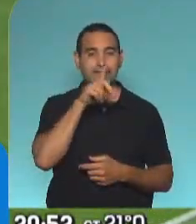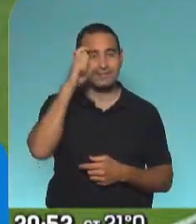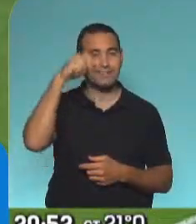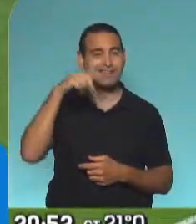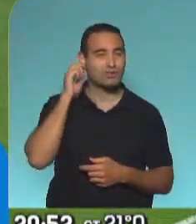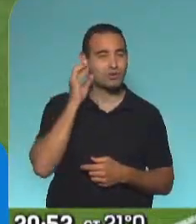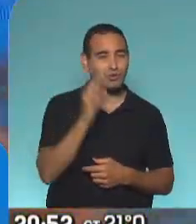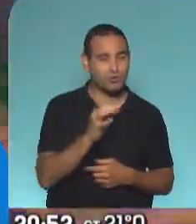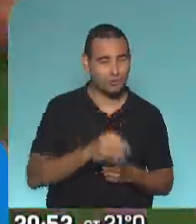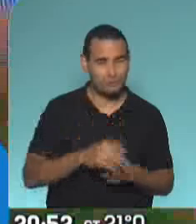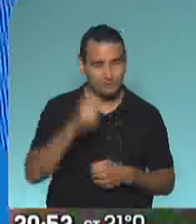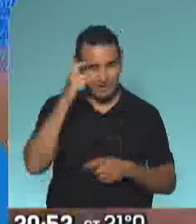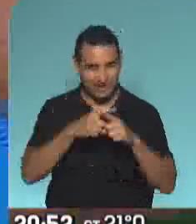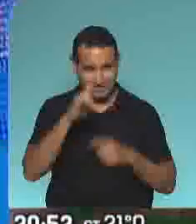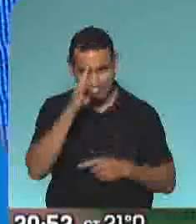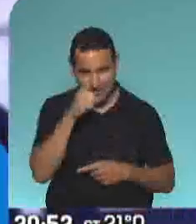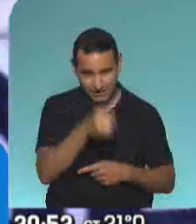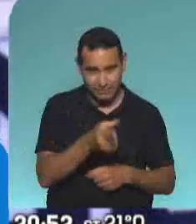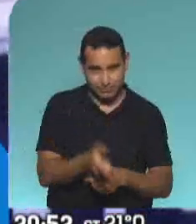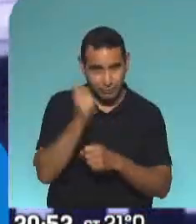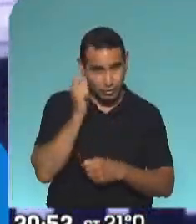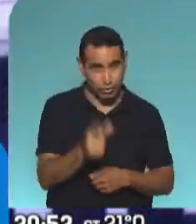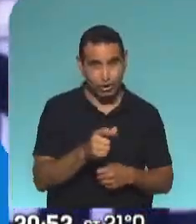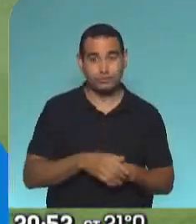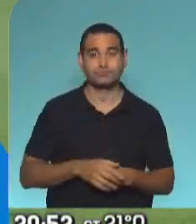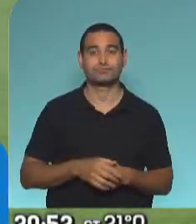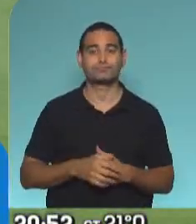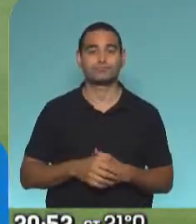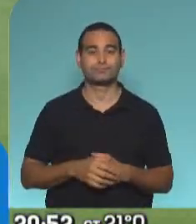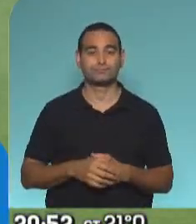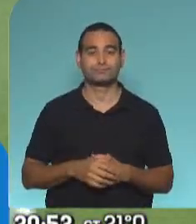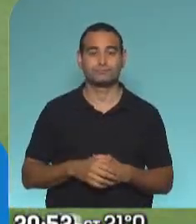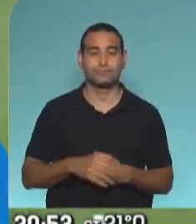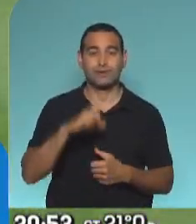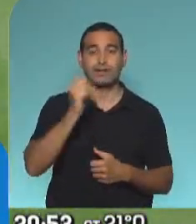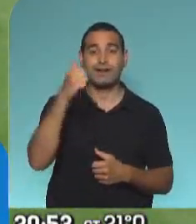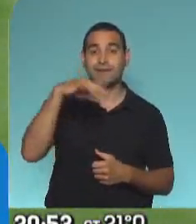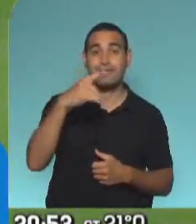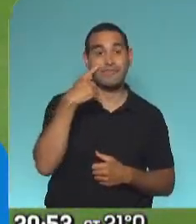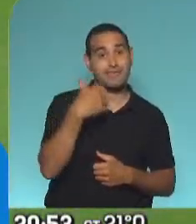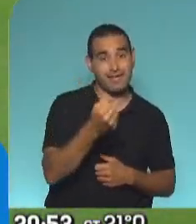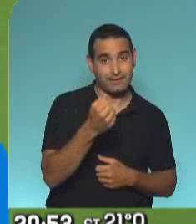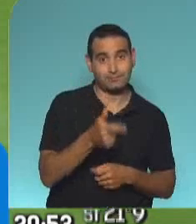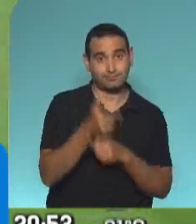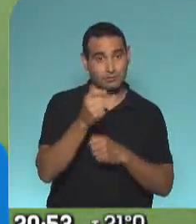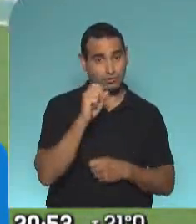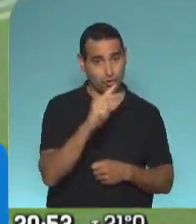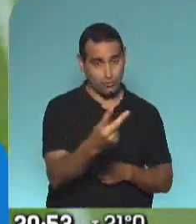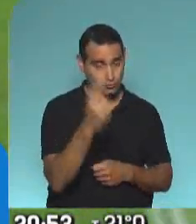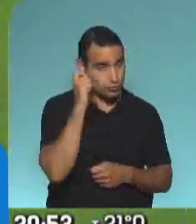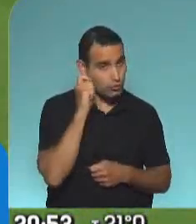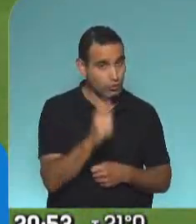ex Independiente, sí. Y lo digo así, ¿qué va a ser? Tiene que ser de esa manera. Candia va a marcar el segundo en